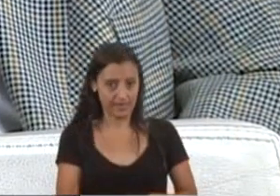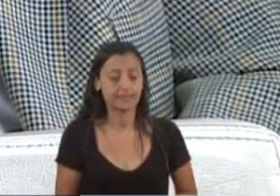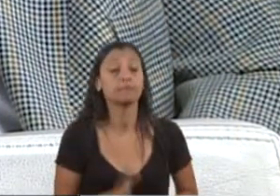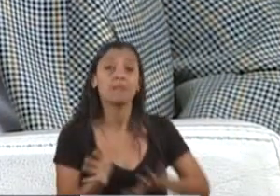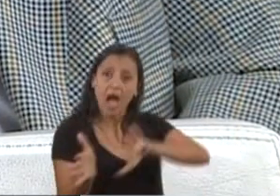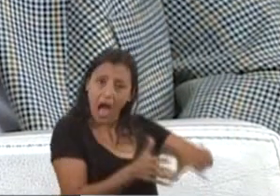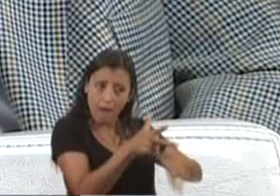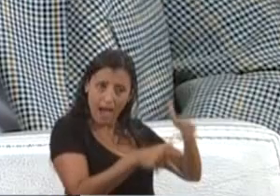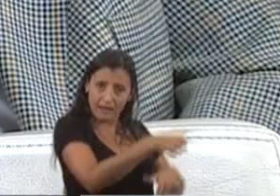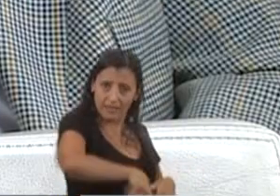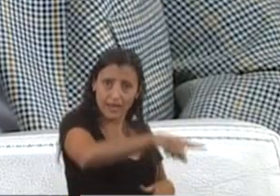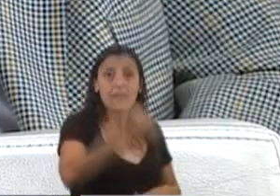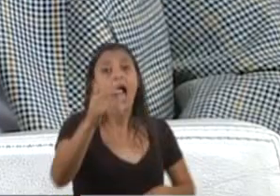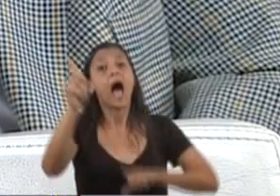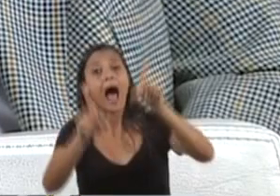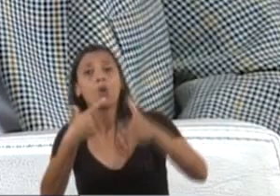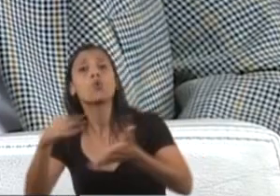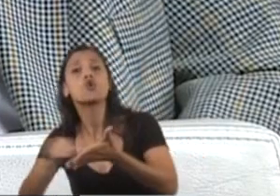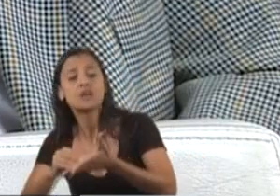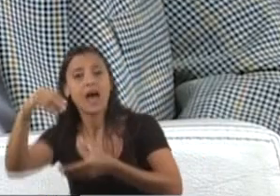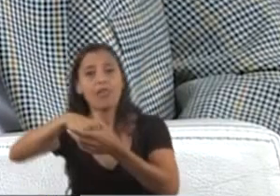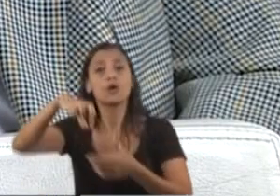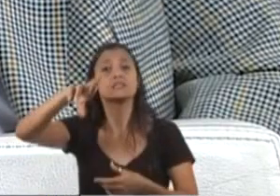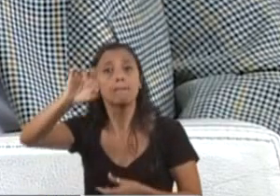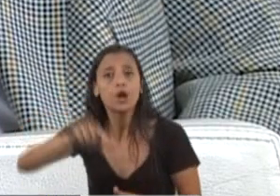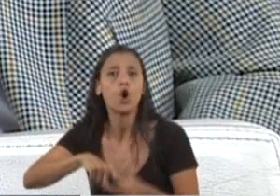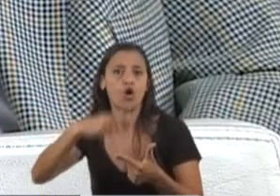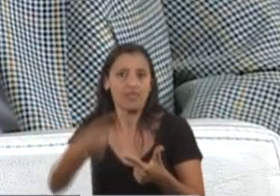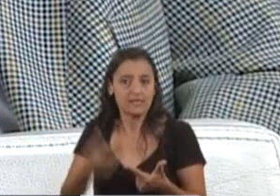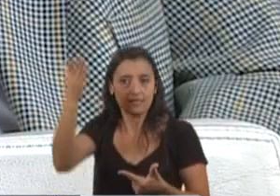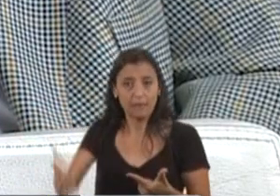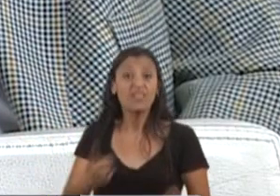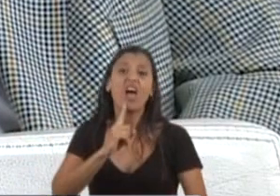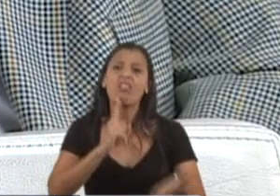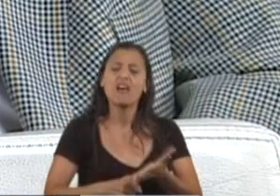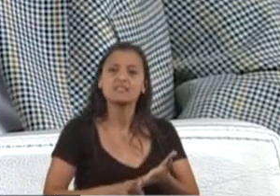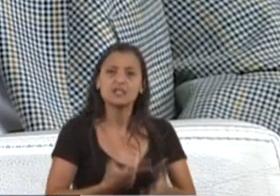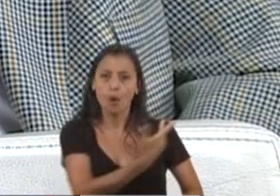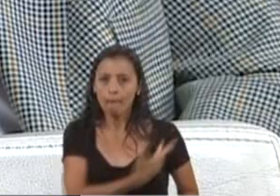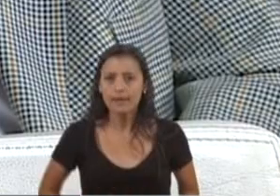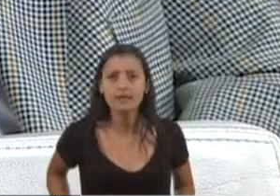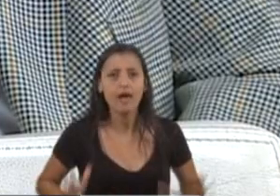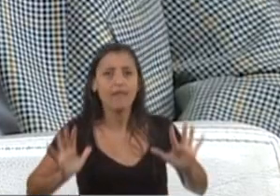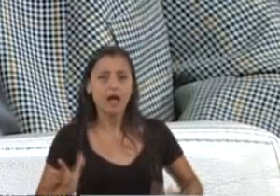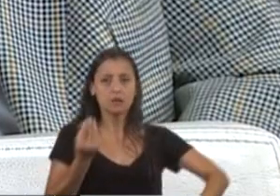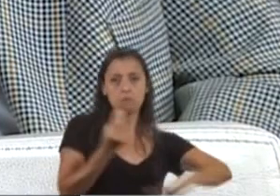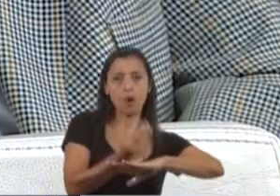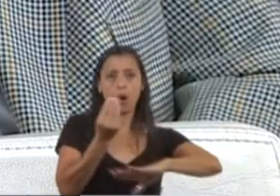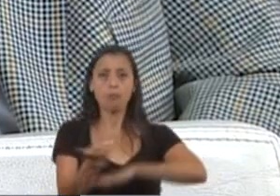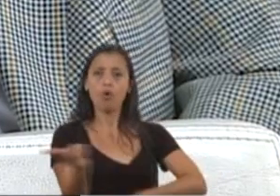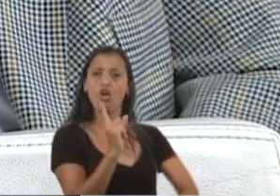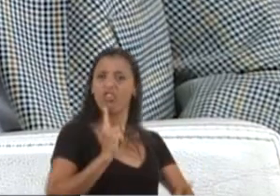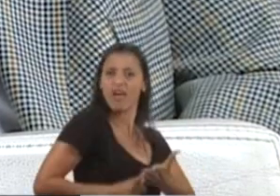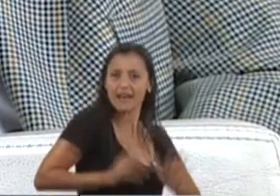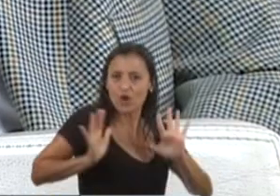la Patria, también hay senadores del PRO, la senadora Tagliaferri, que dijo que la decisión del Ejecutivo de nombrar por decreto a los nuevos integrantes de